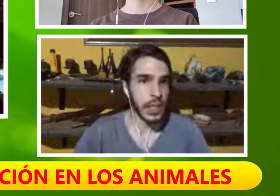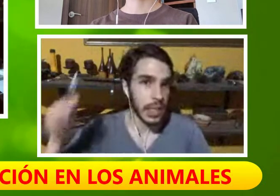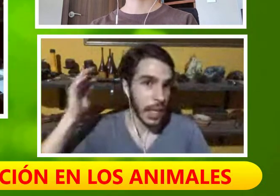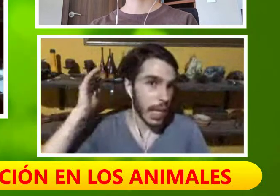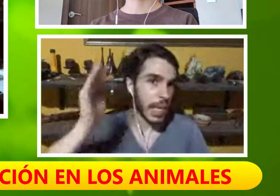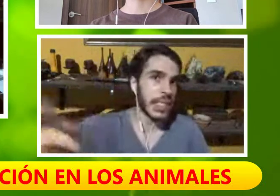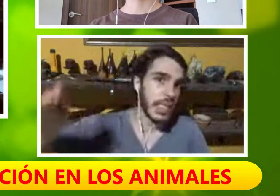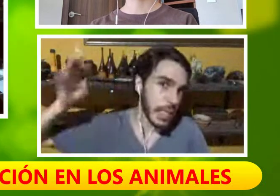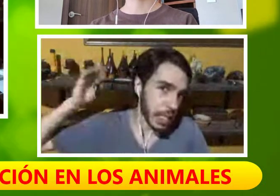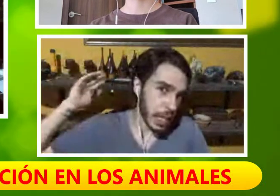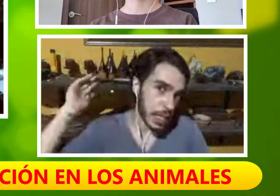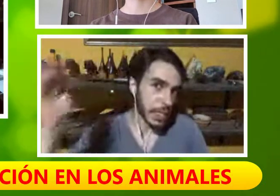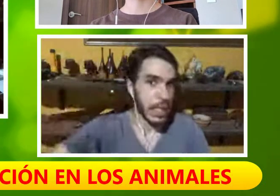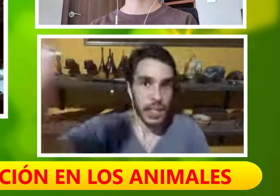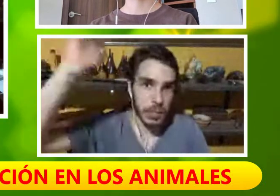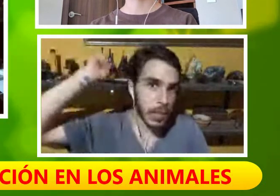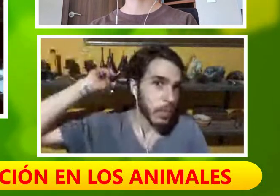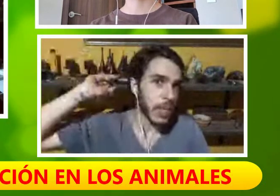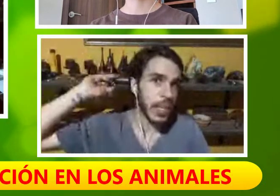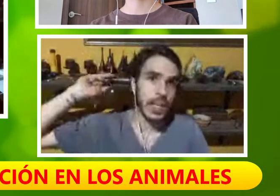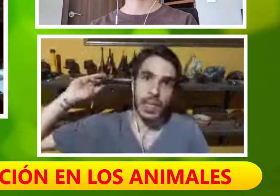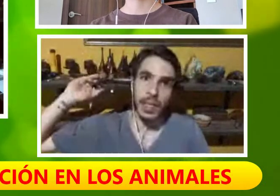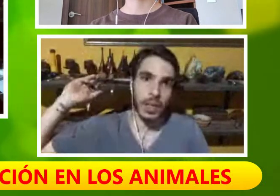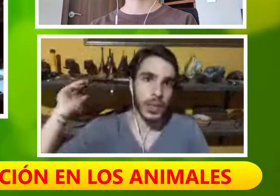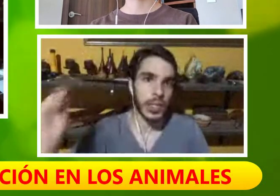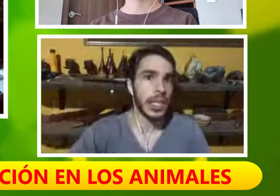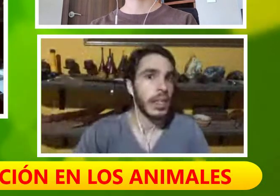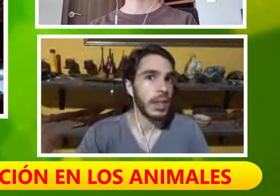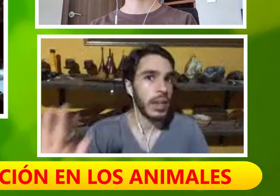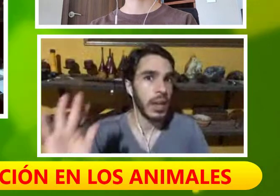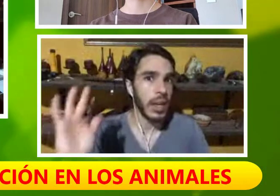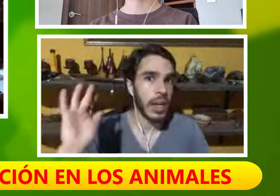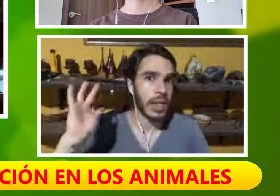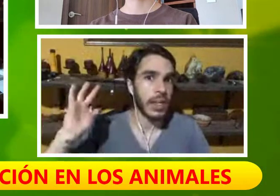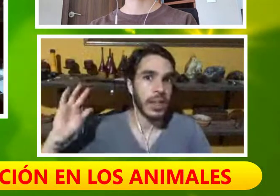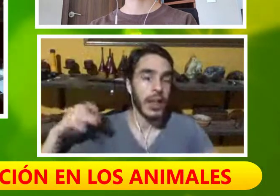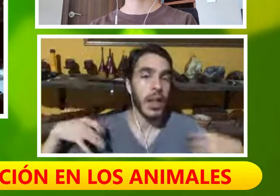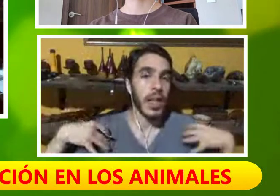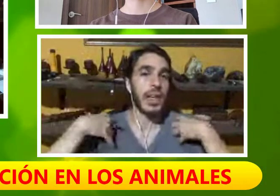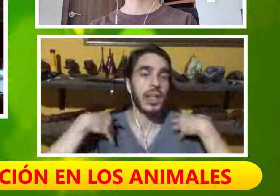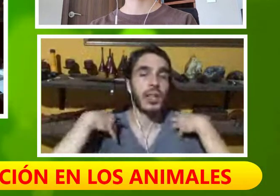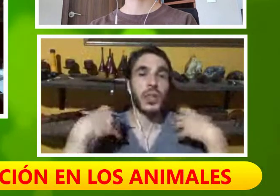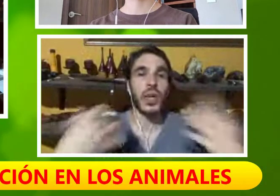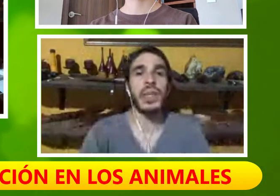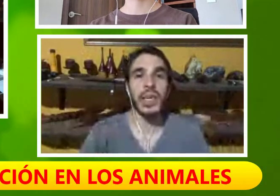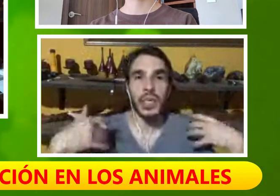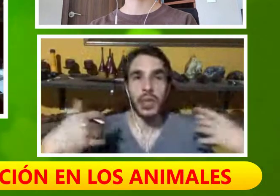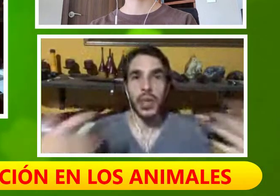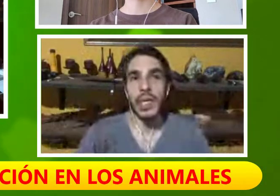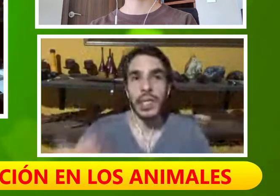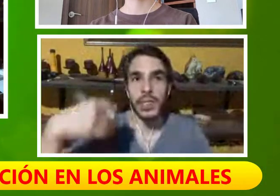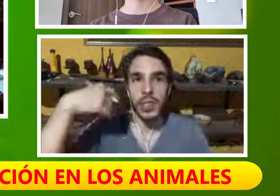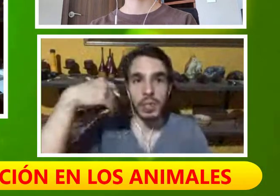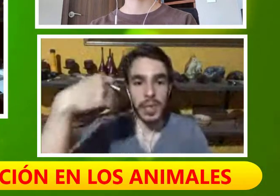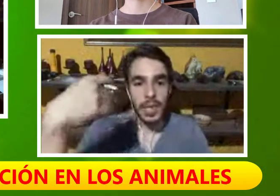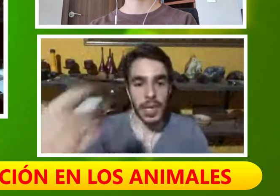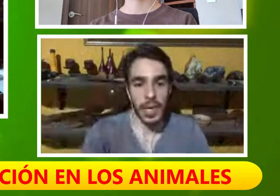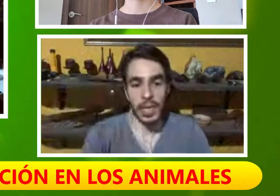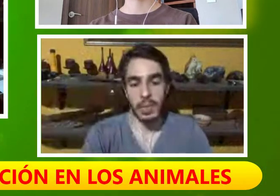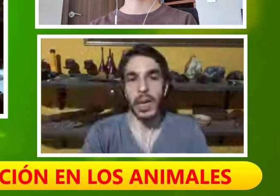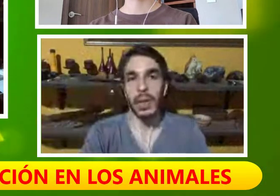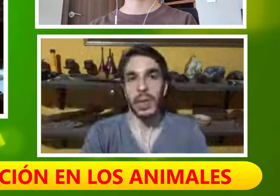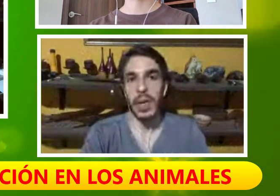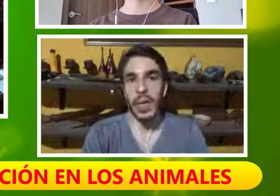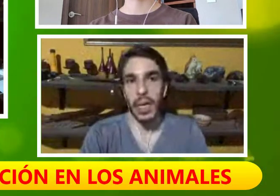este, sino es ese y hacia ese me fui y como sea, le invierto toda mi energía, toda mi atención